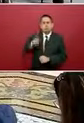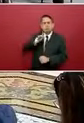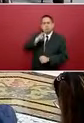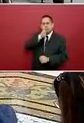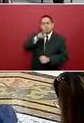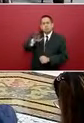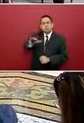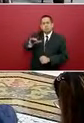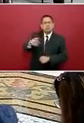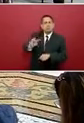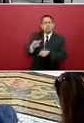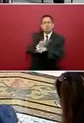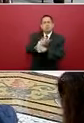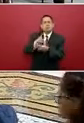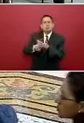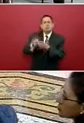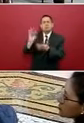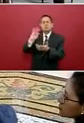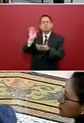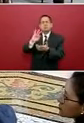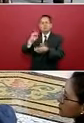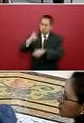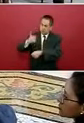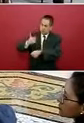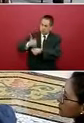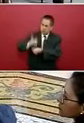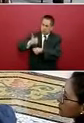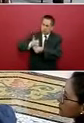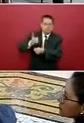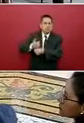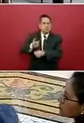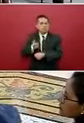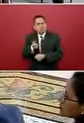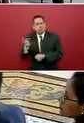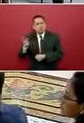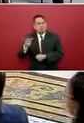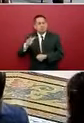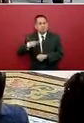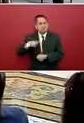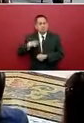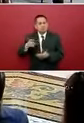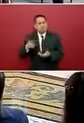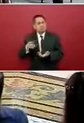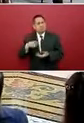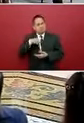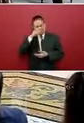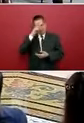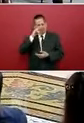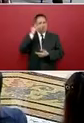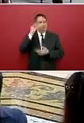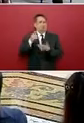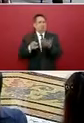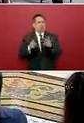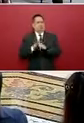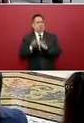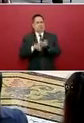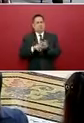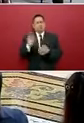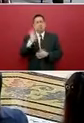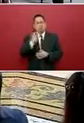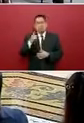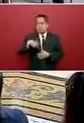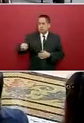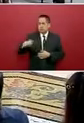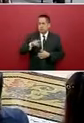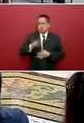Comentarios con respecto a que fueran los abuelos, para algunas personas fue un poco desafortunado, porque a lo mejor algunos